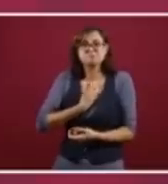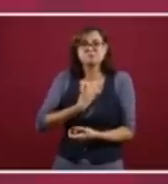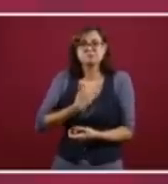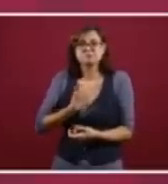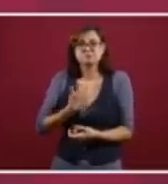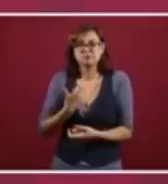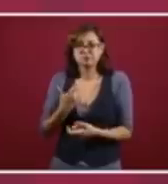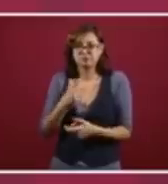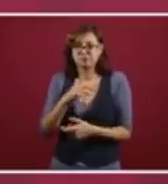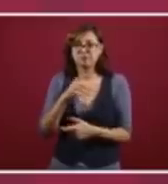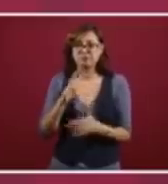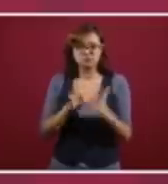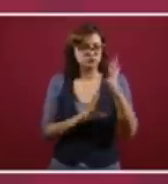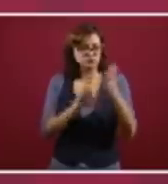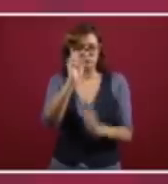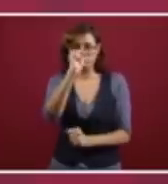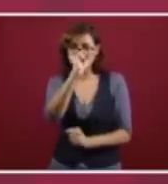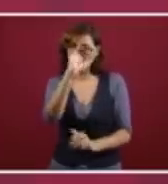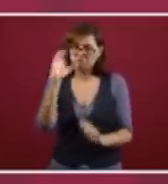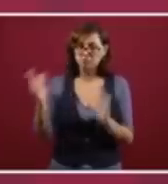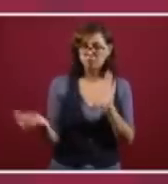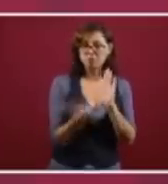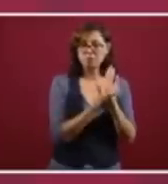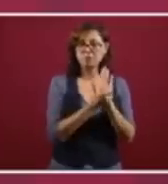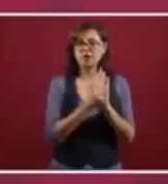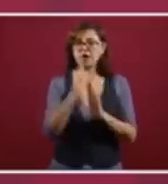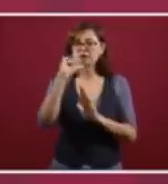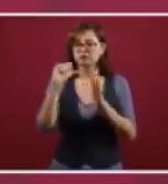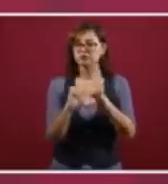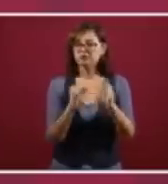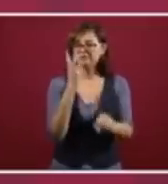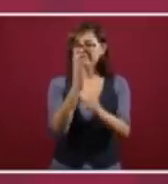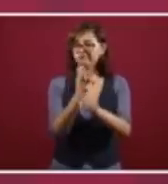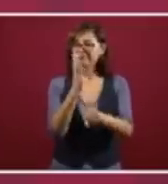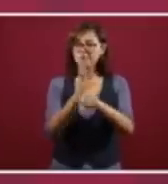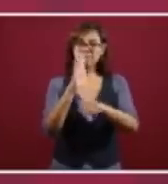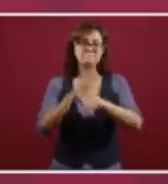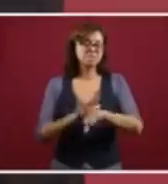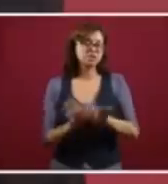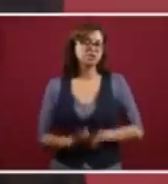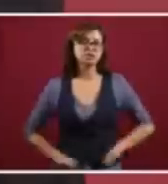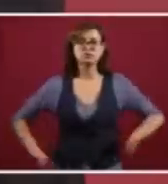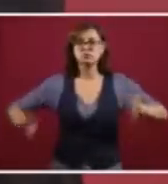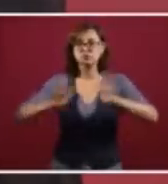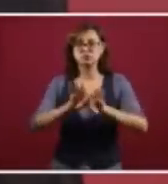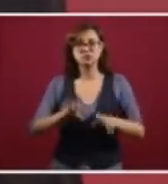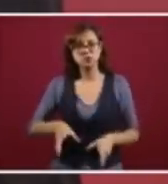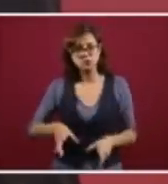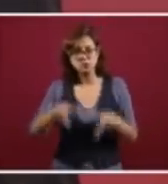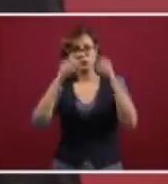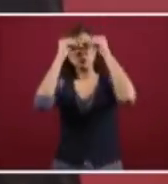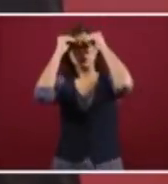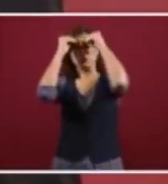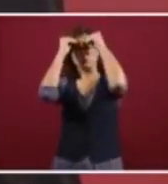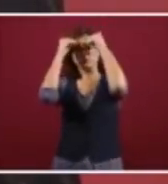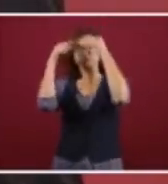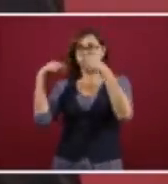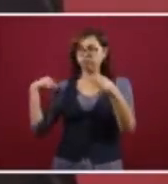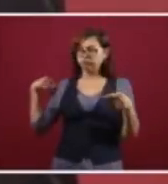al artículo tercero constitucional fue fundamental. La democracia no solo